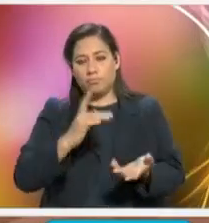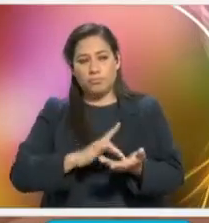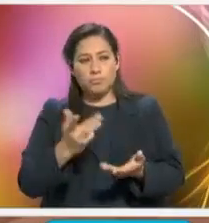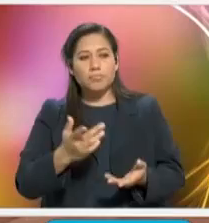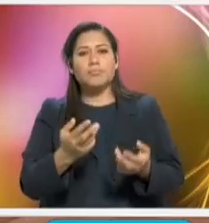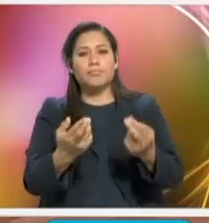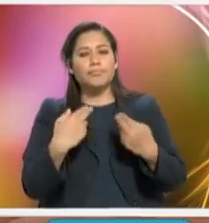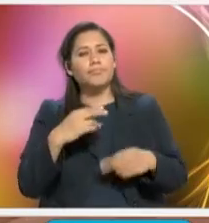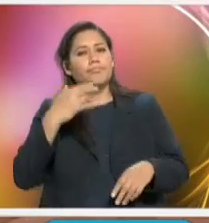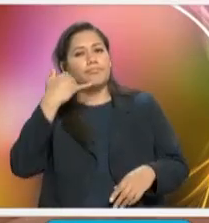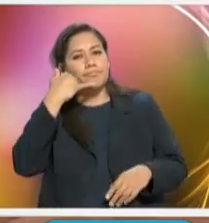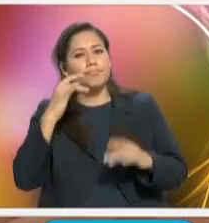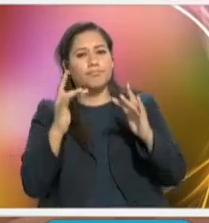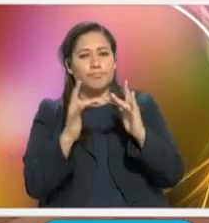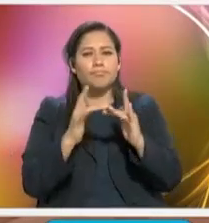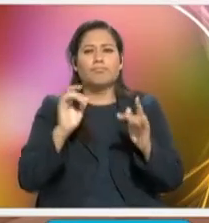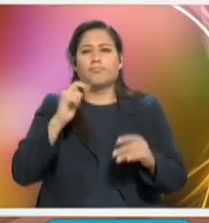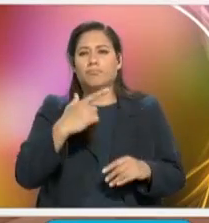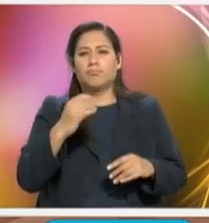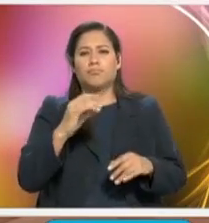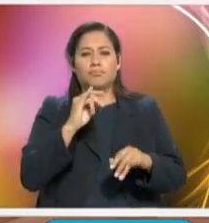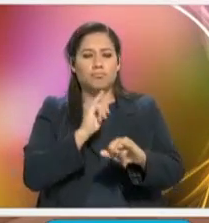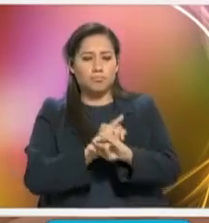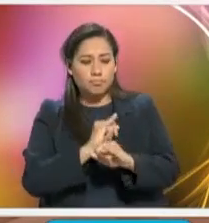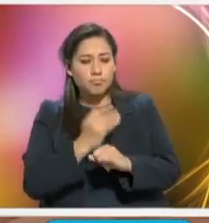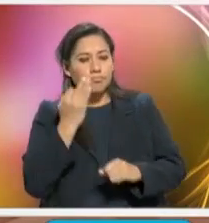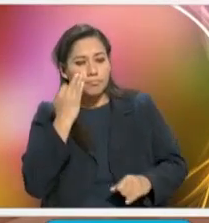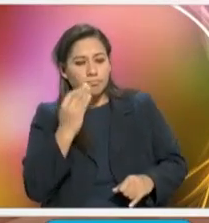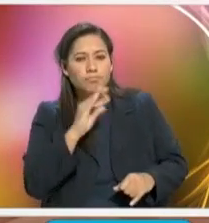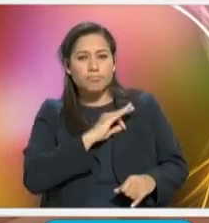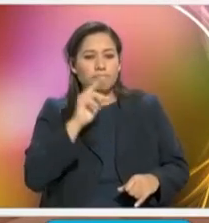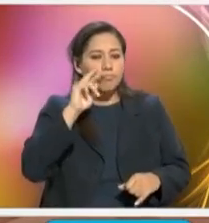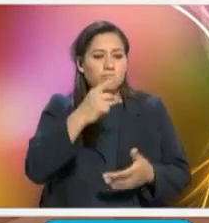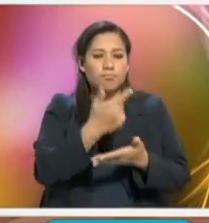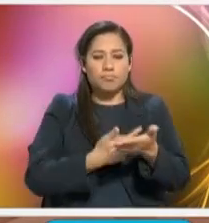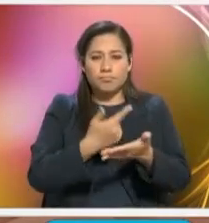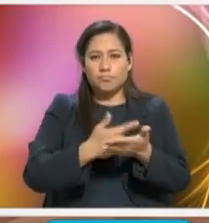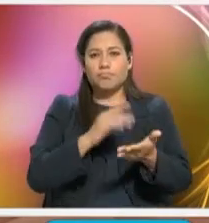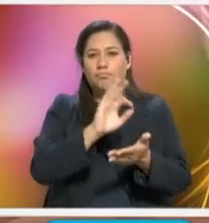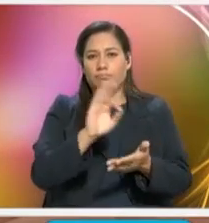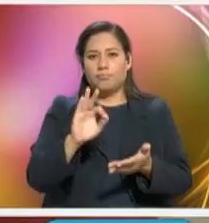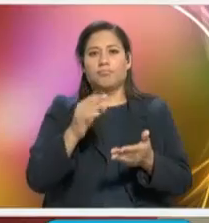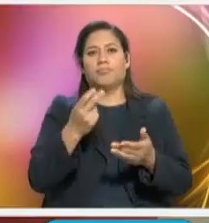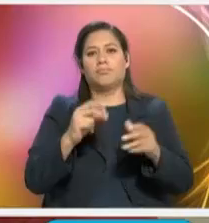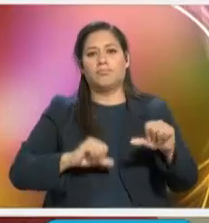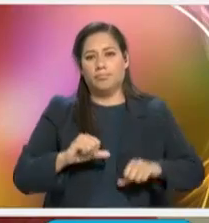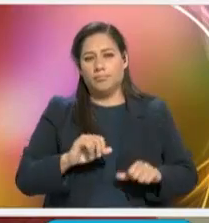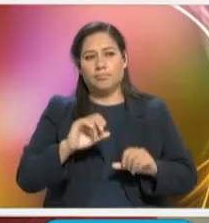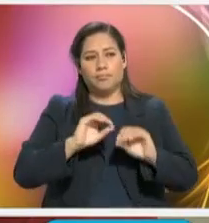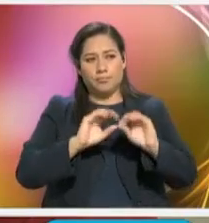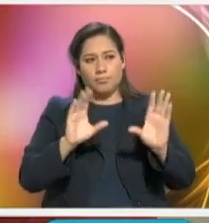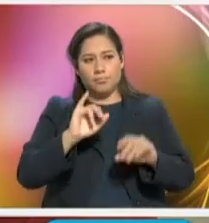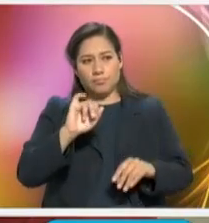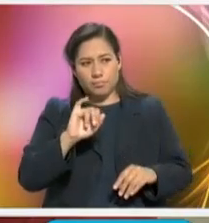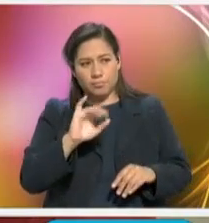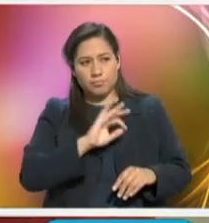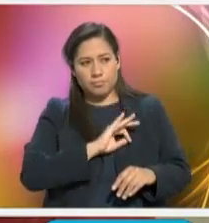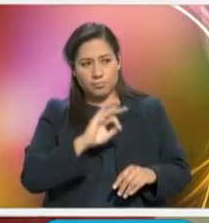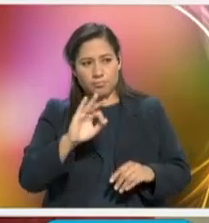Regálanos algún teléfono de contacto, alguna red social donde podamos pues también ver la agenda de todas estas actividades. Claro, seguro.